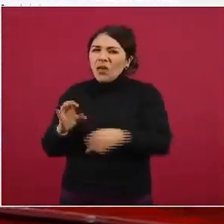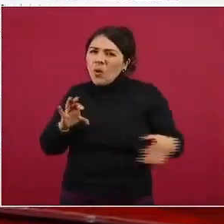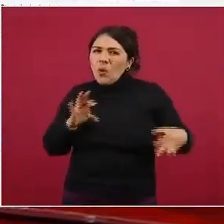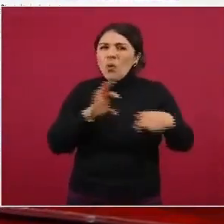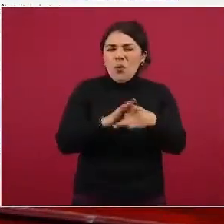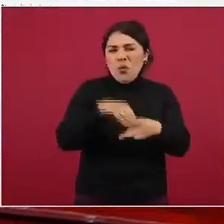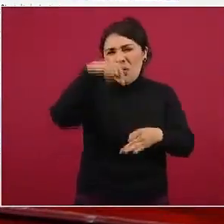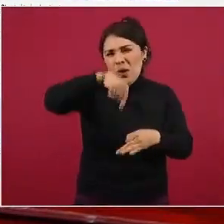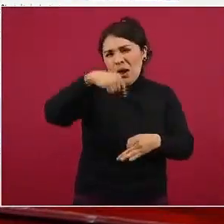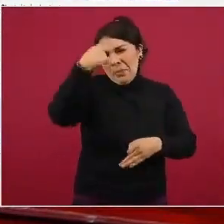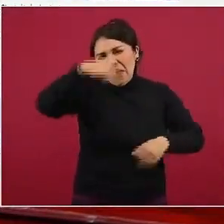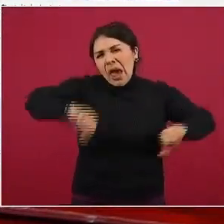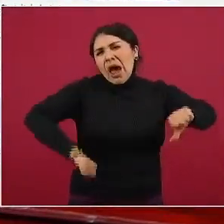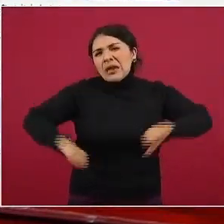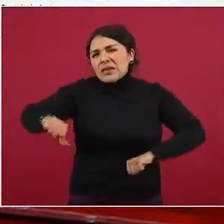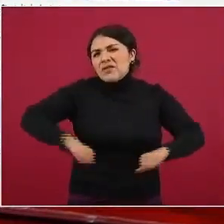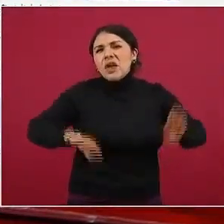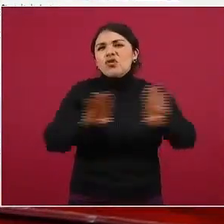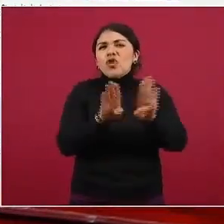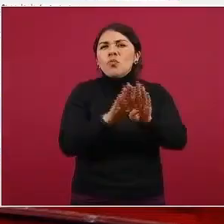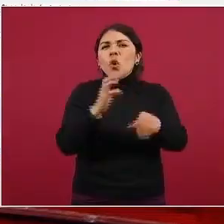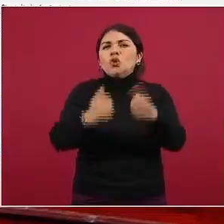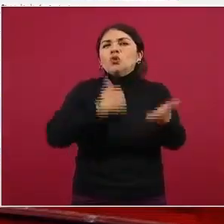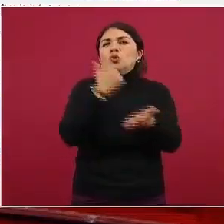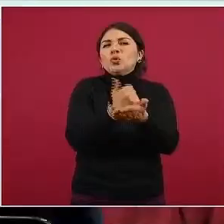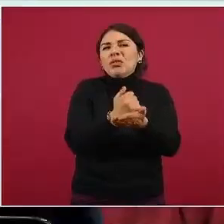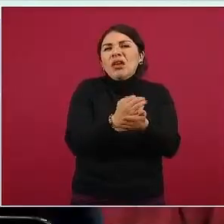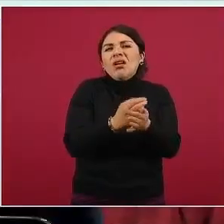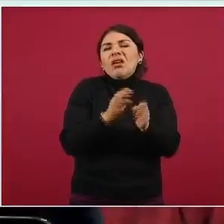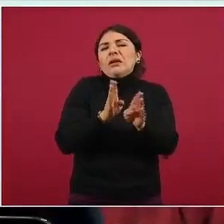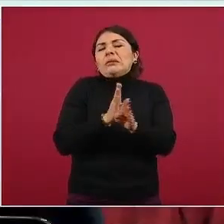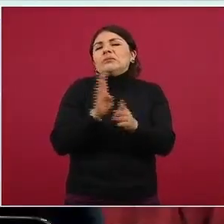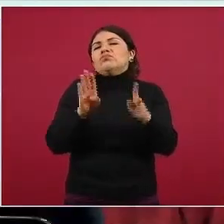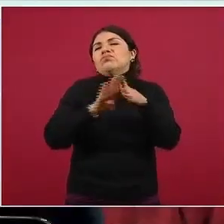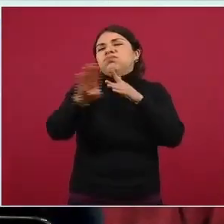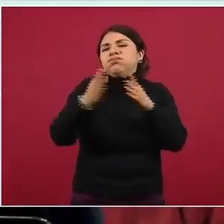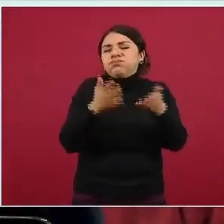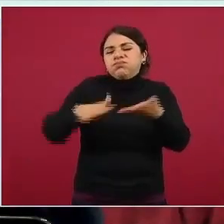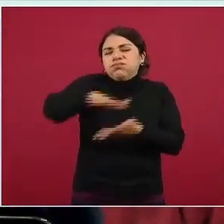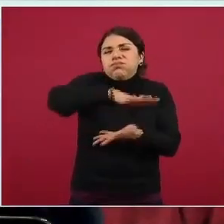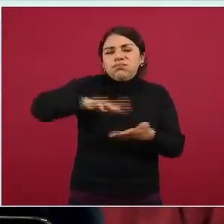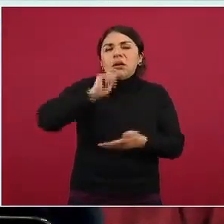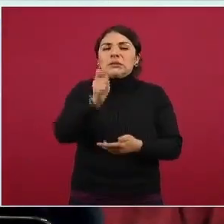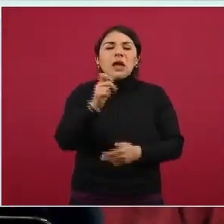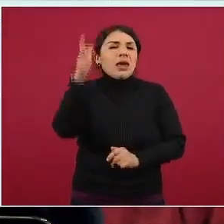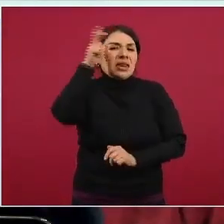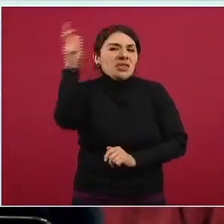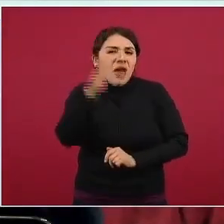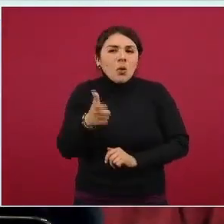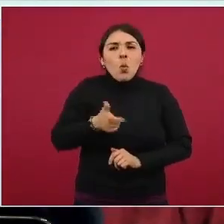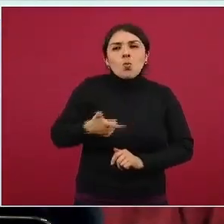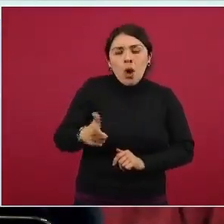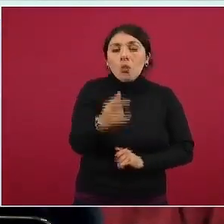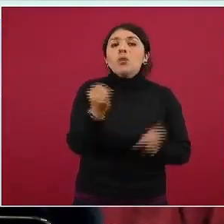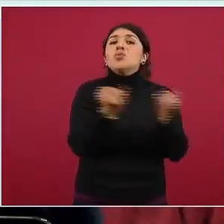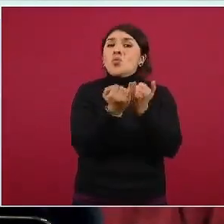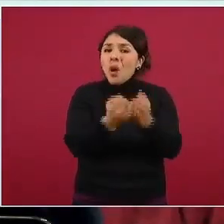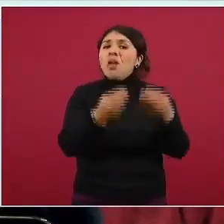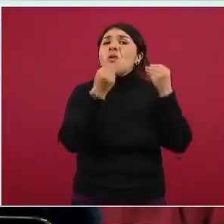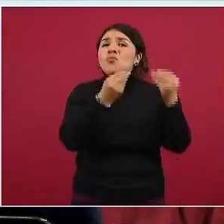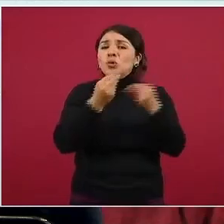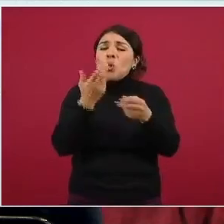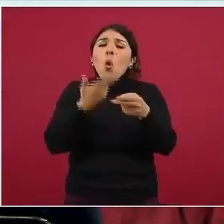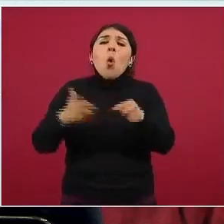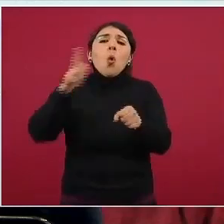importantemente en la actividad de esta megalópolis, como puede ser Hidalgo, Guanajuato, también tienen porcentaje de saturación